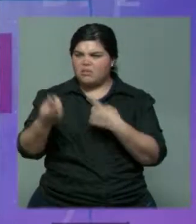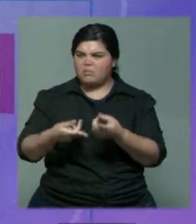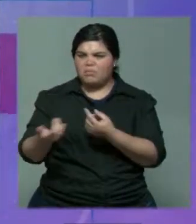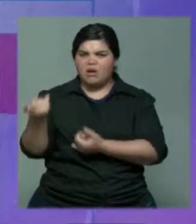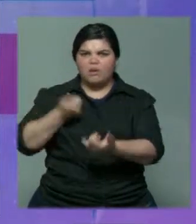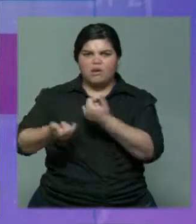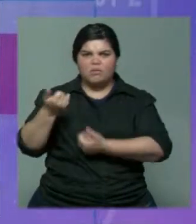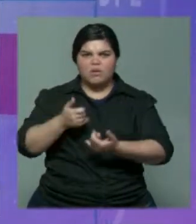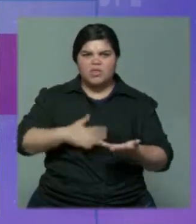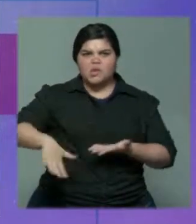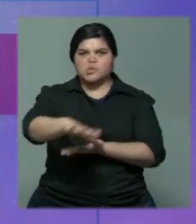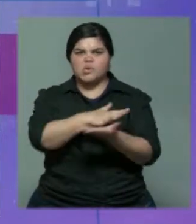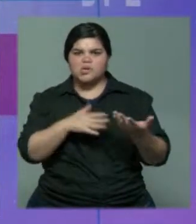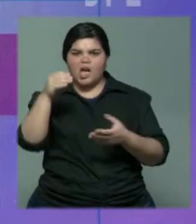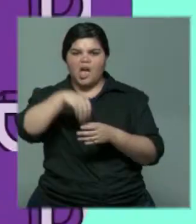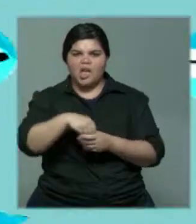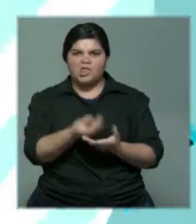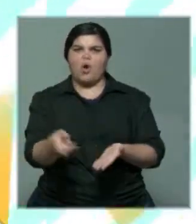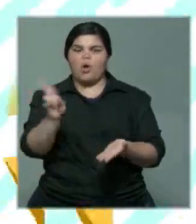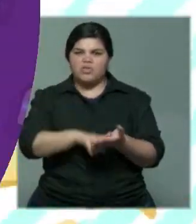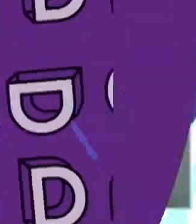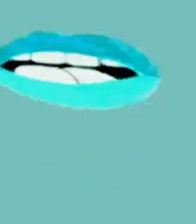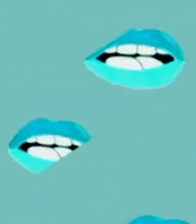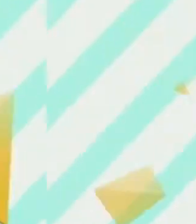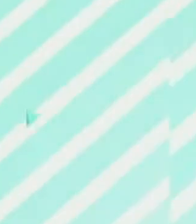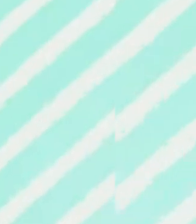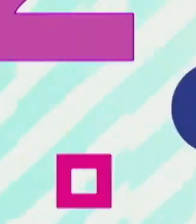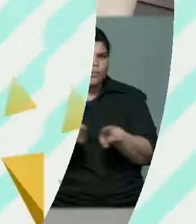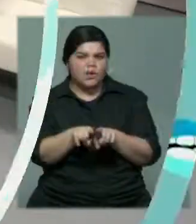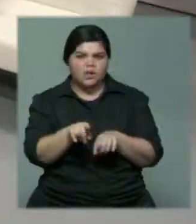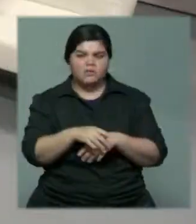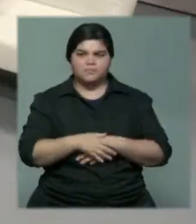de estar en la sociedad volvería a cometer el mismo delito?